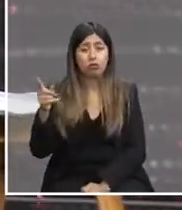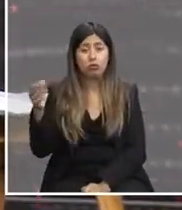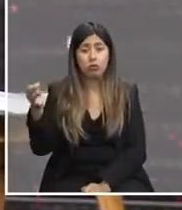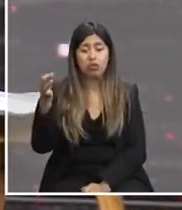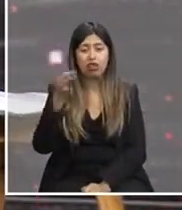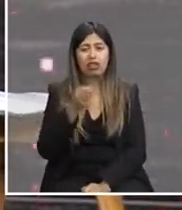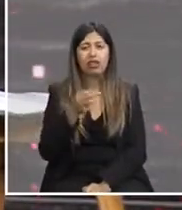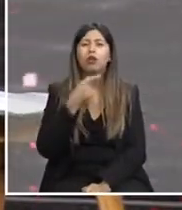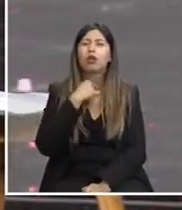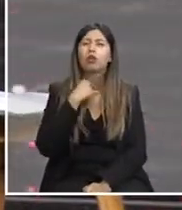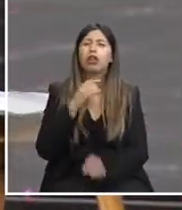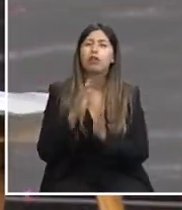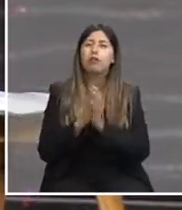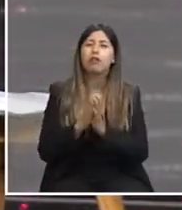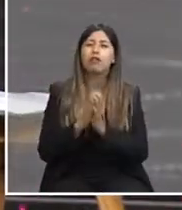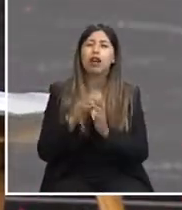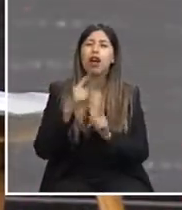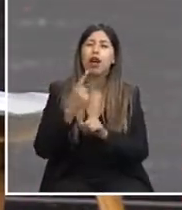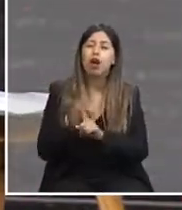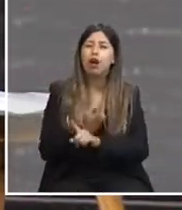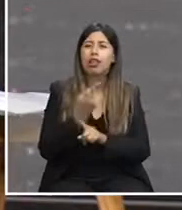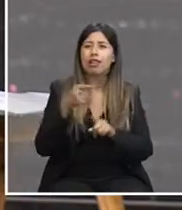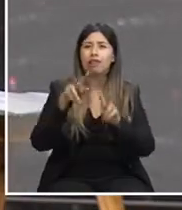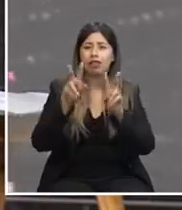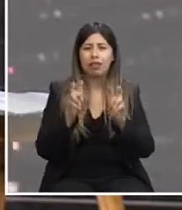me gustaría que volvieras un poco sobre esa idea.